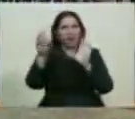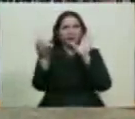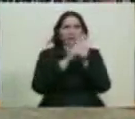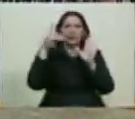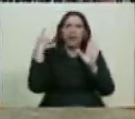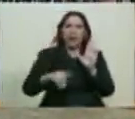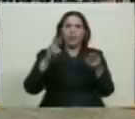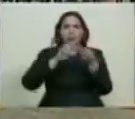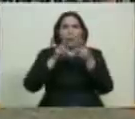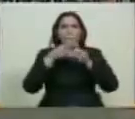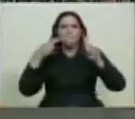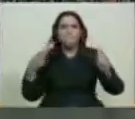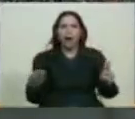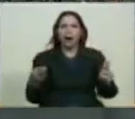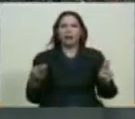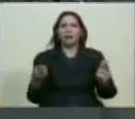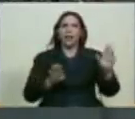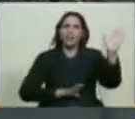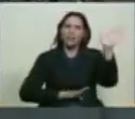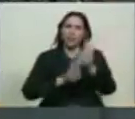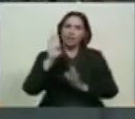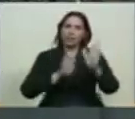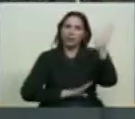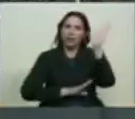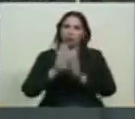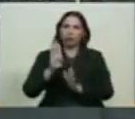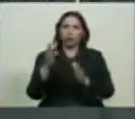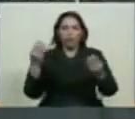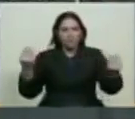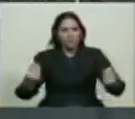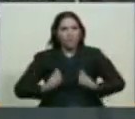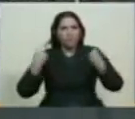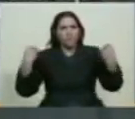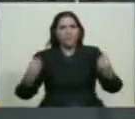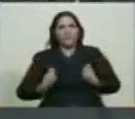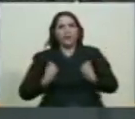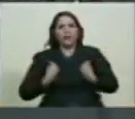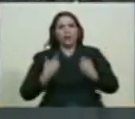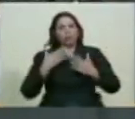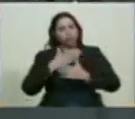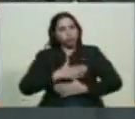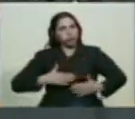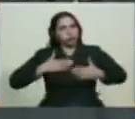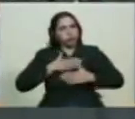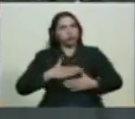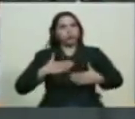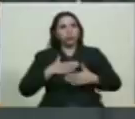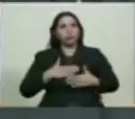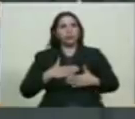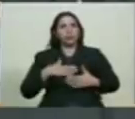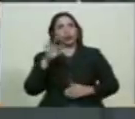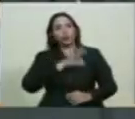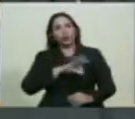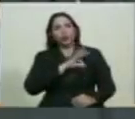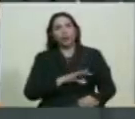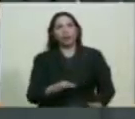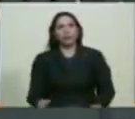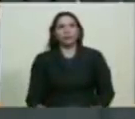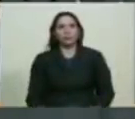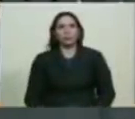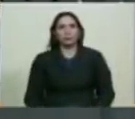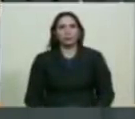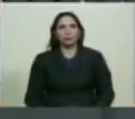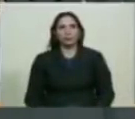a la paz y al desarrollo, a la vida, a la felicidad social que